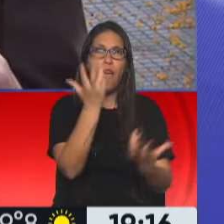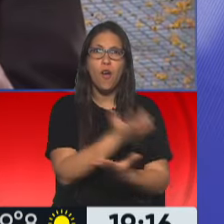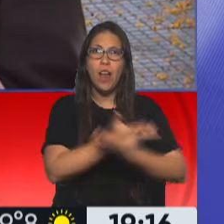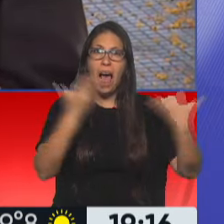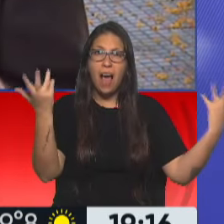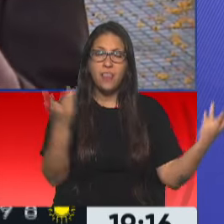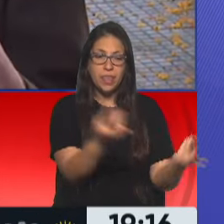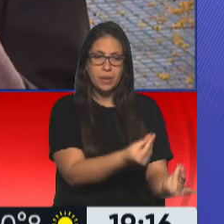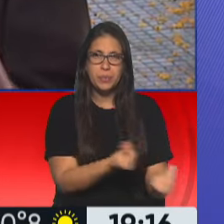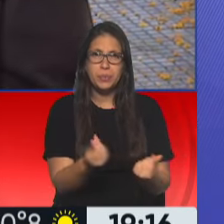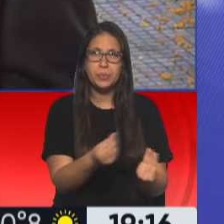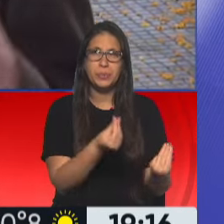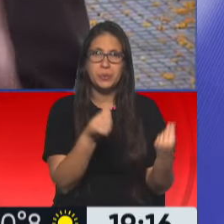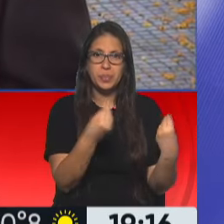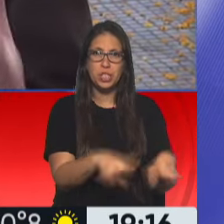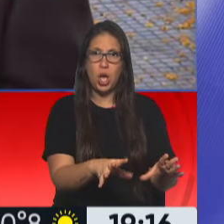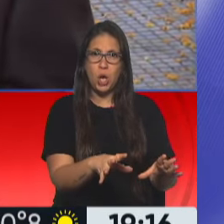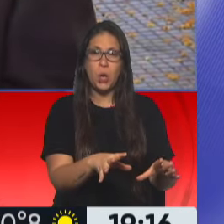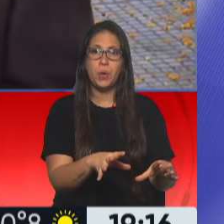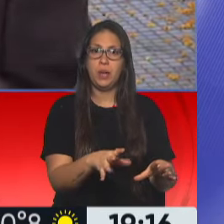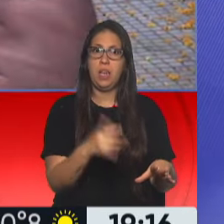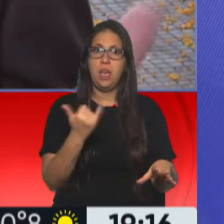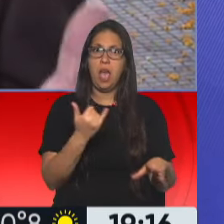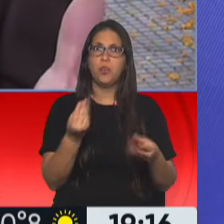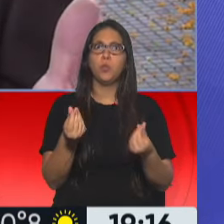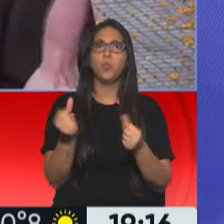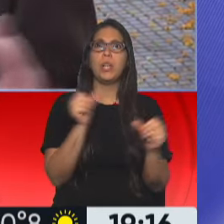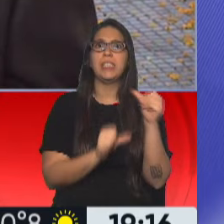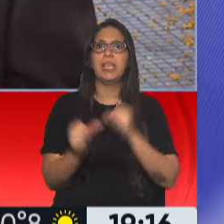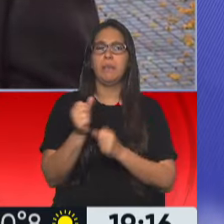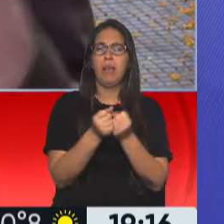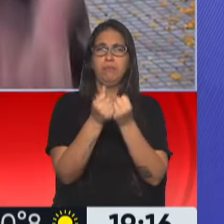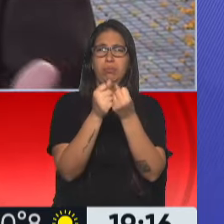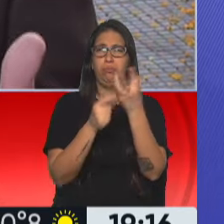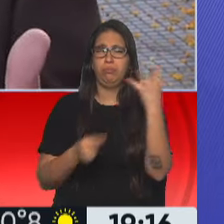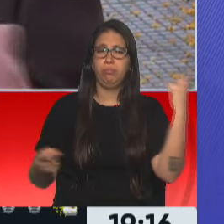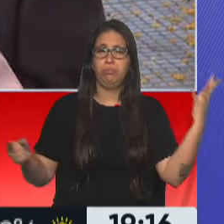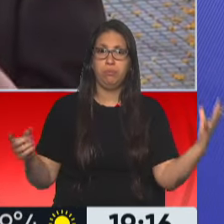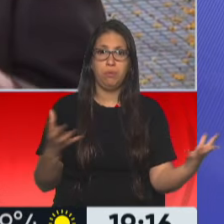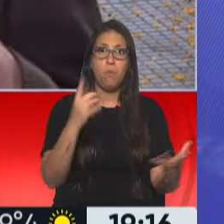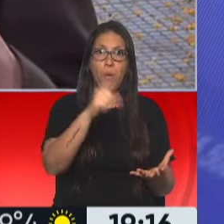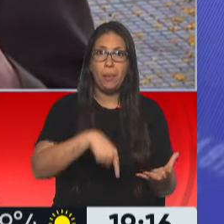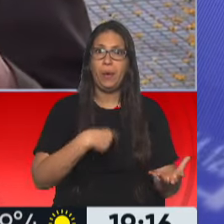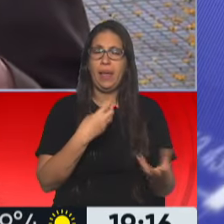tipo, donde hay una multitud impresionante de sustancias químicas diversas, se pueden generar,